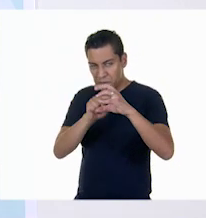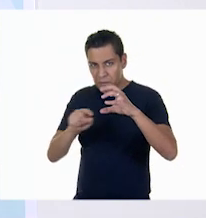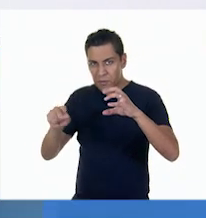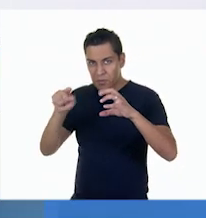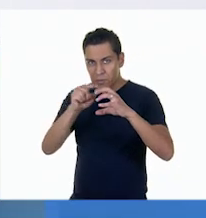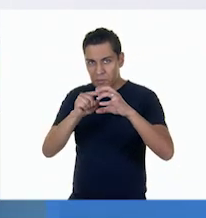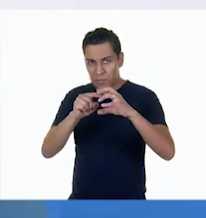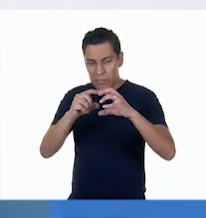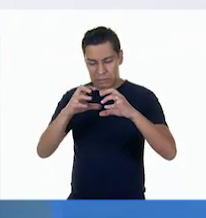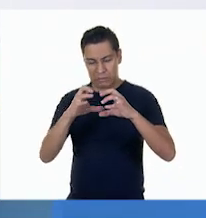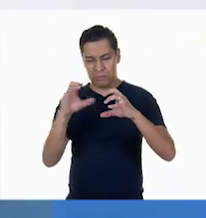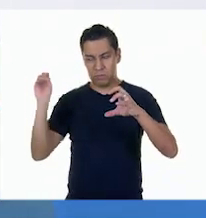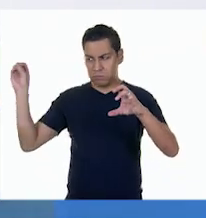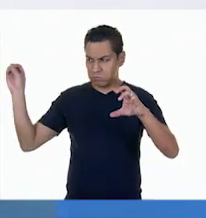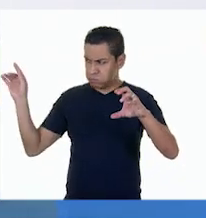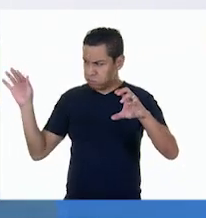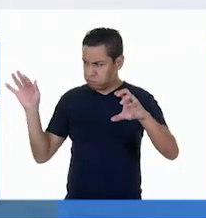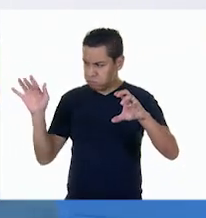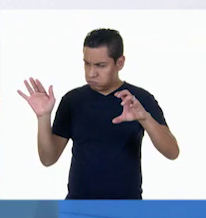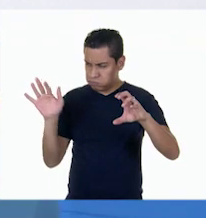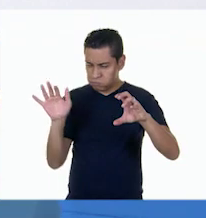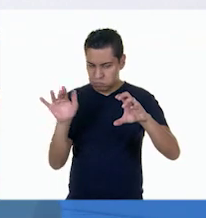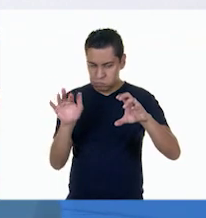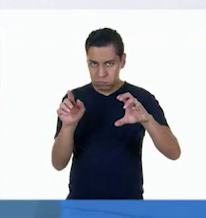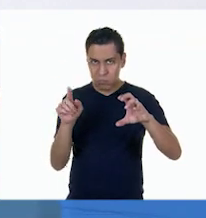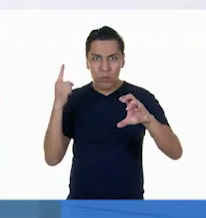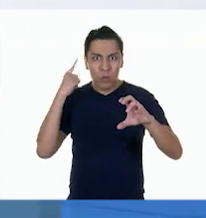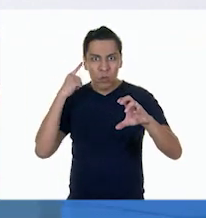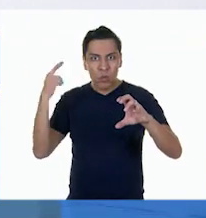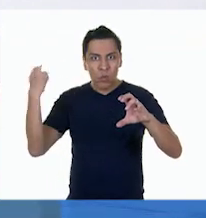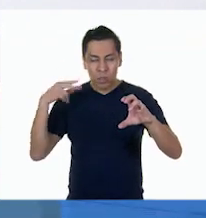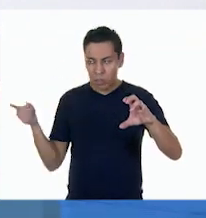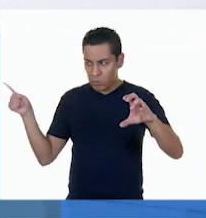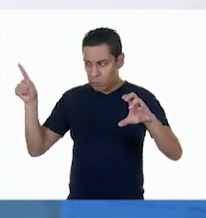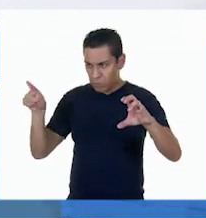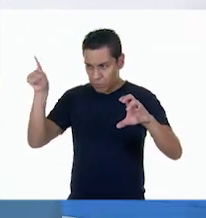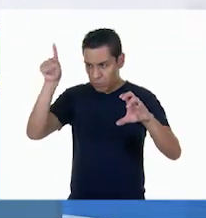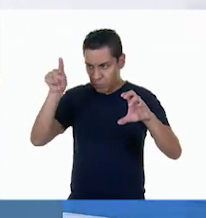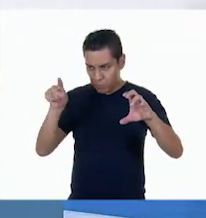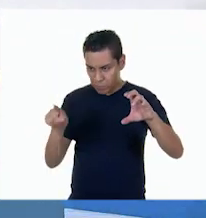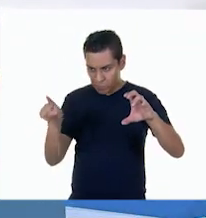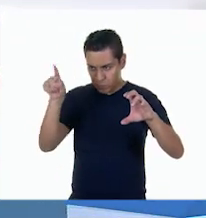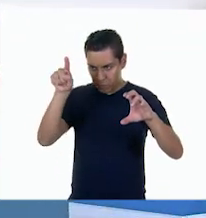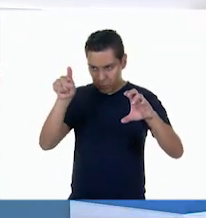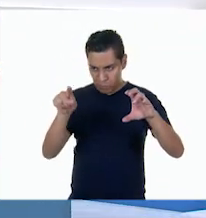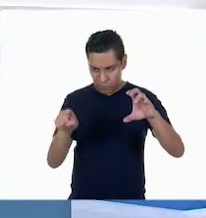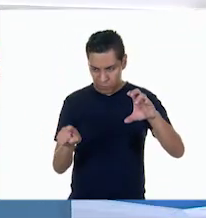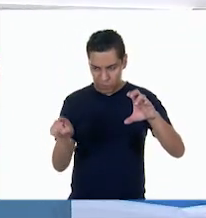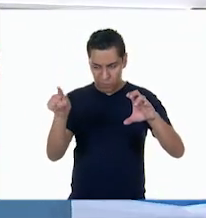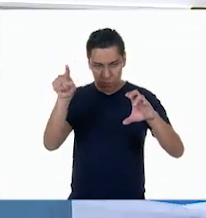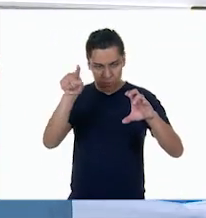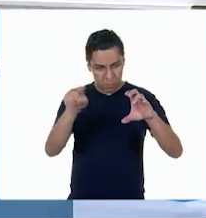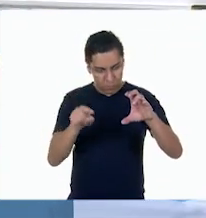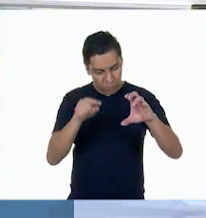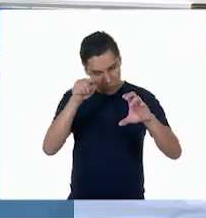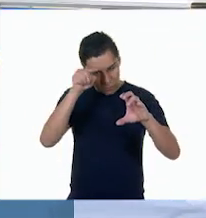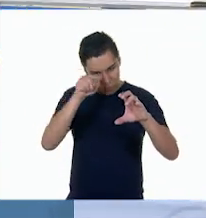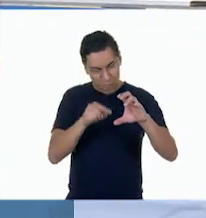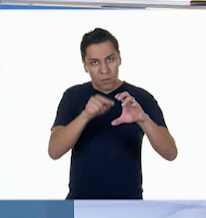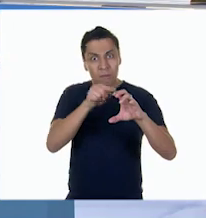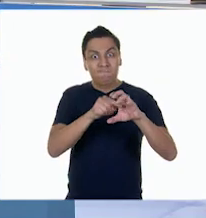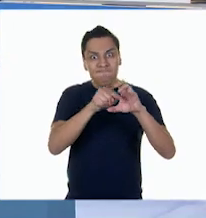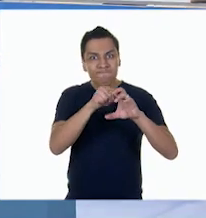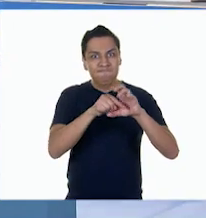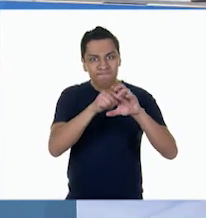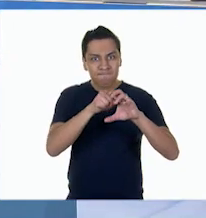tímpano transmite esta vibración a los tres pequeñísimos huesos llamados martillo, yunque y estribo, que están